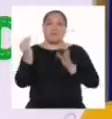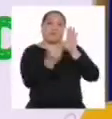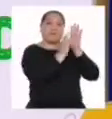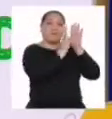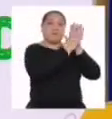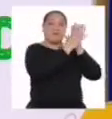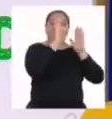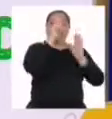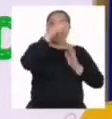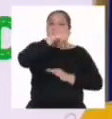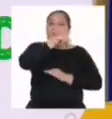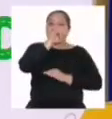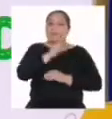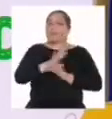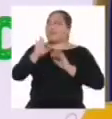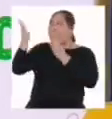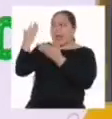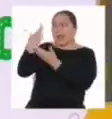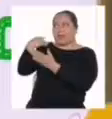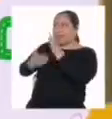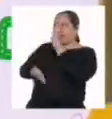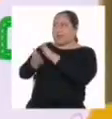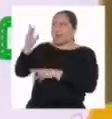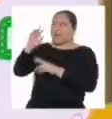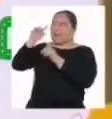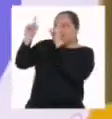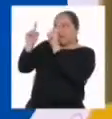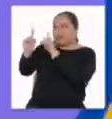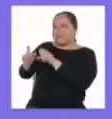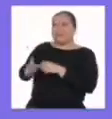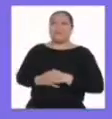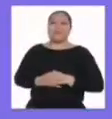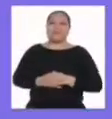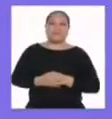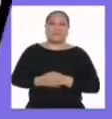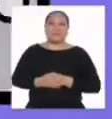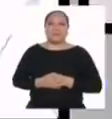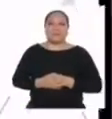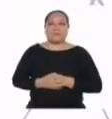vaya, profesora, ronda de preguntas.